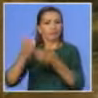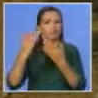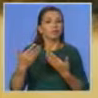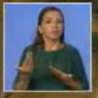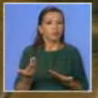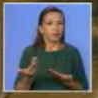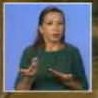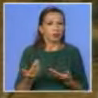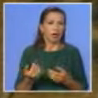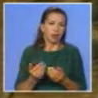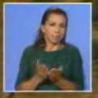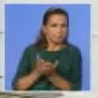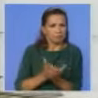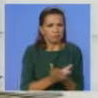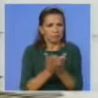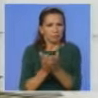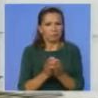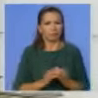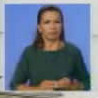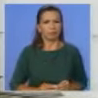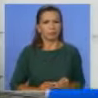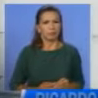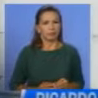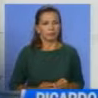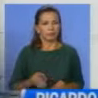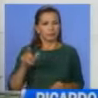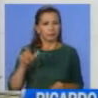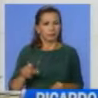al exterior vía puerto marítimo.